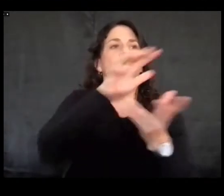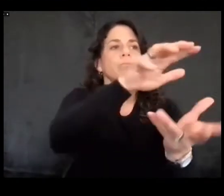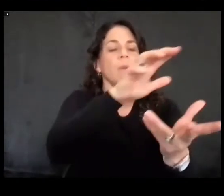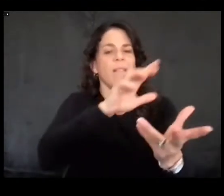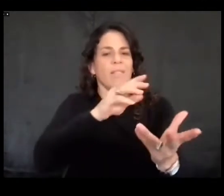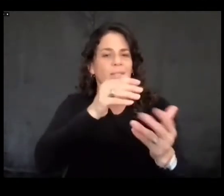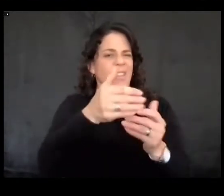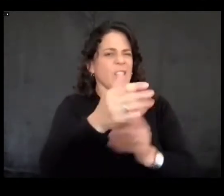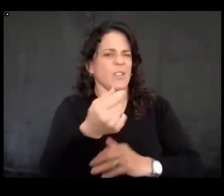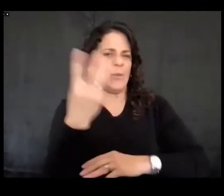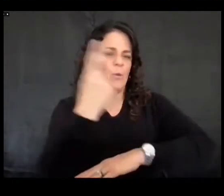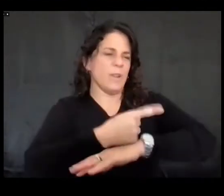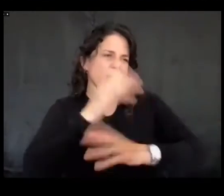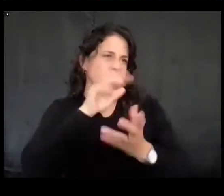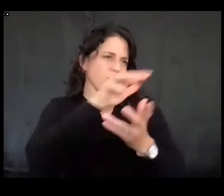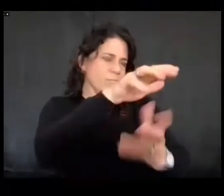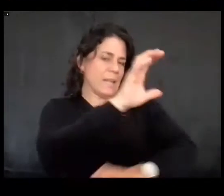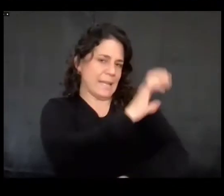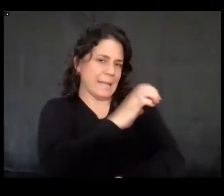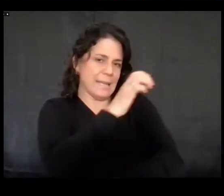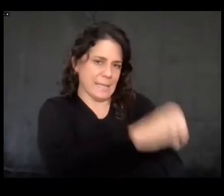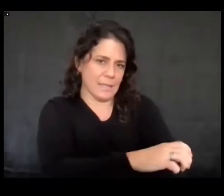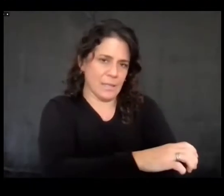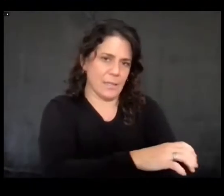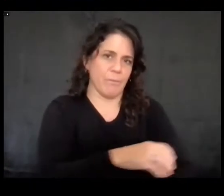ocurriendo en los próximos días